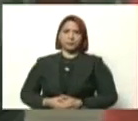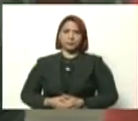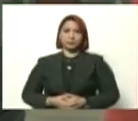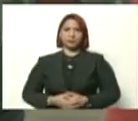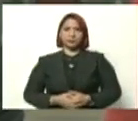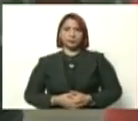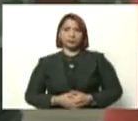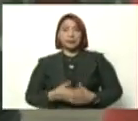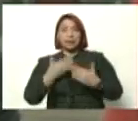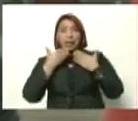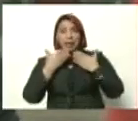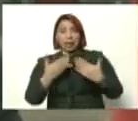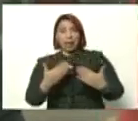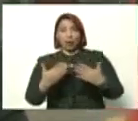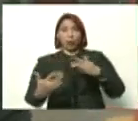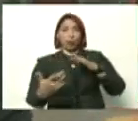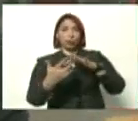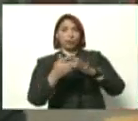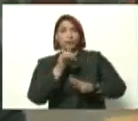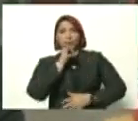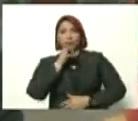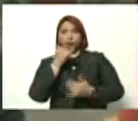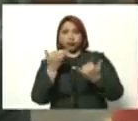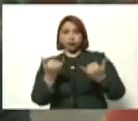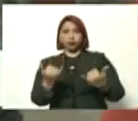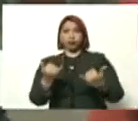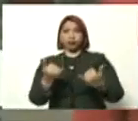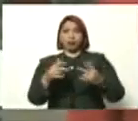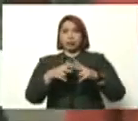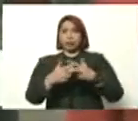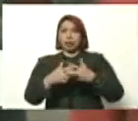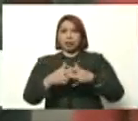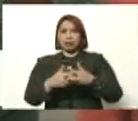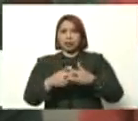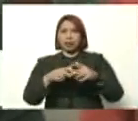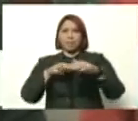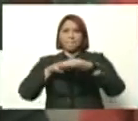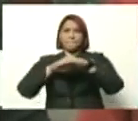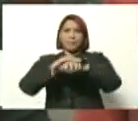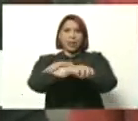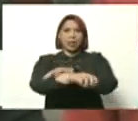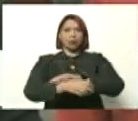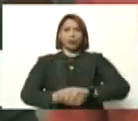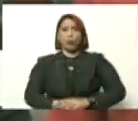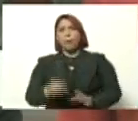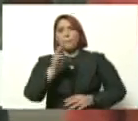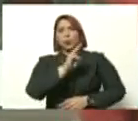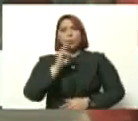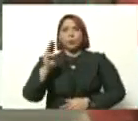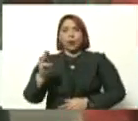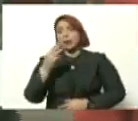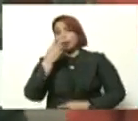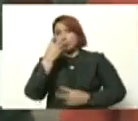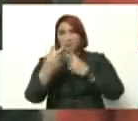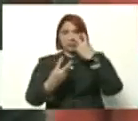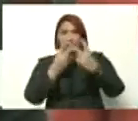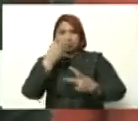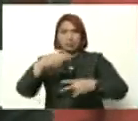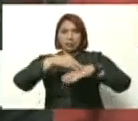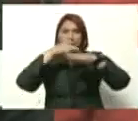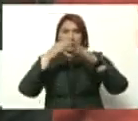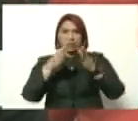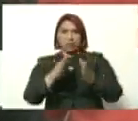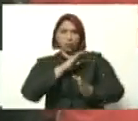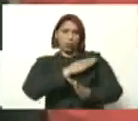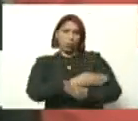Agradecemos el contacto informativo que establecemos a esta hora desde los talleres del Metro de Propatria, donde se ha llevado a cabo esta visita por parte del ministro del